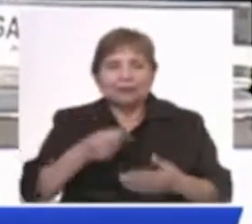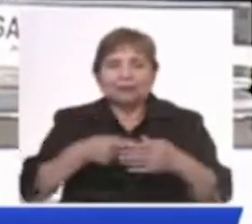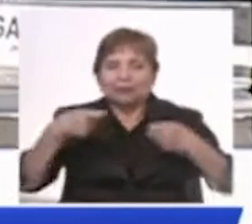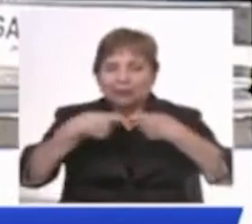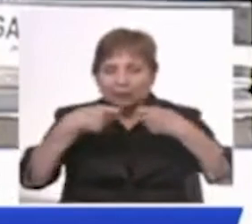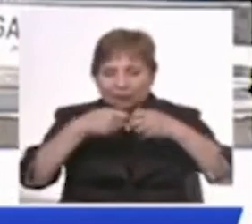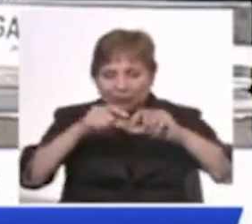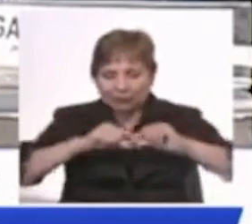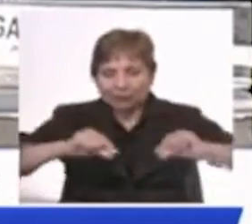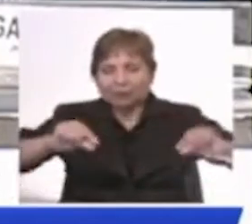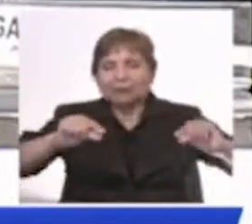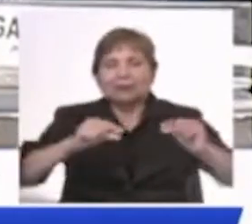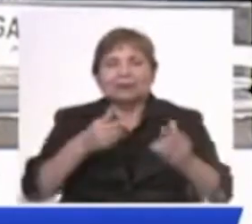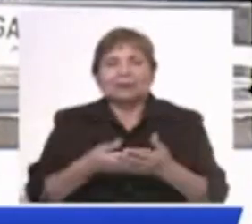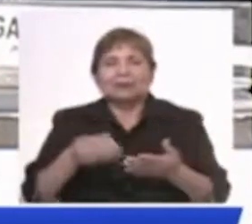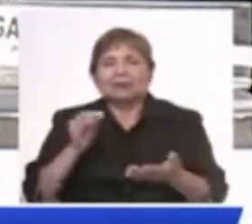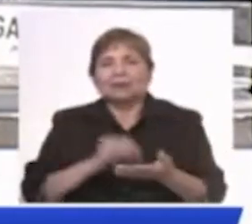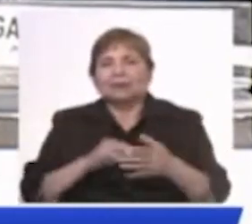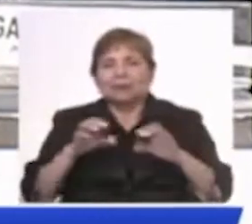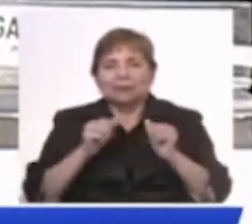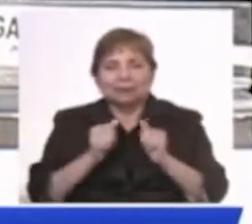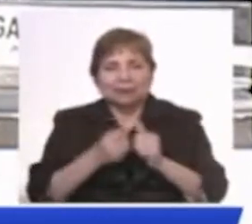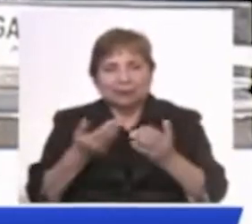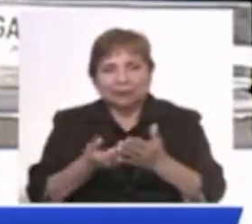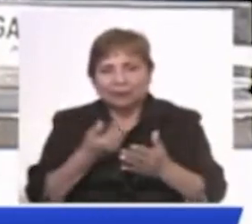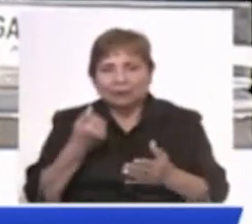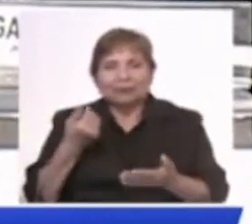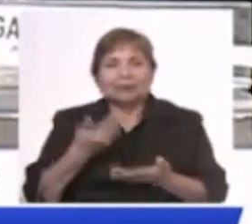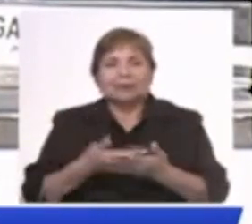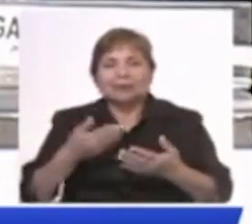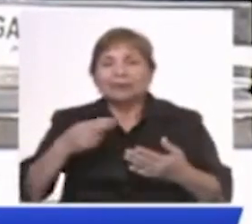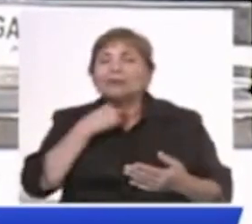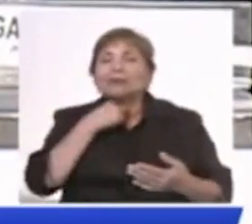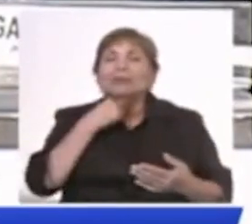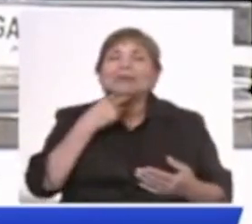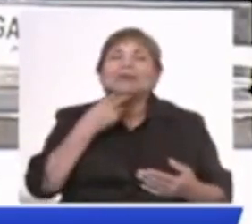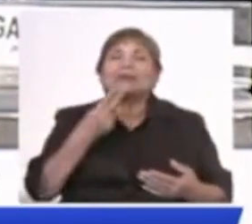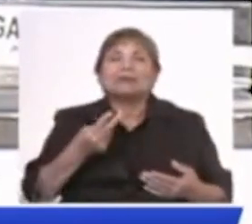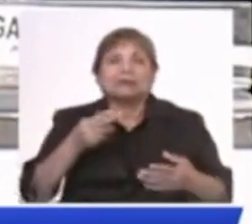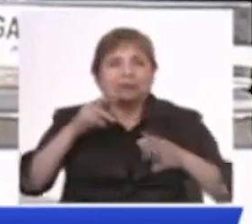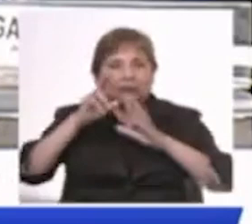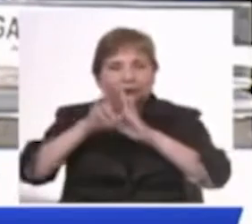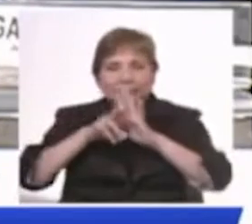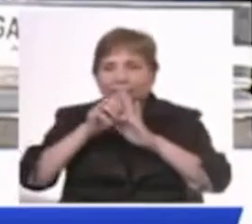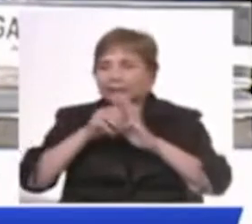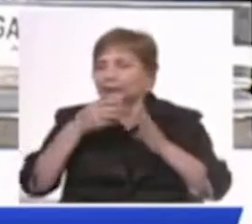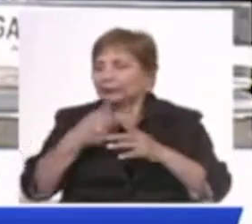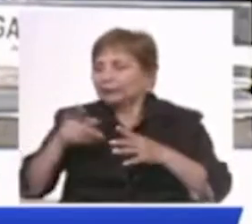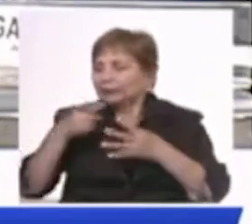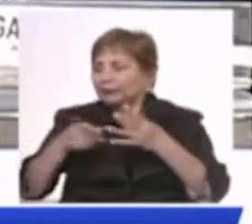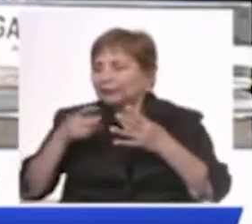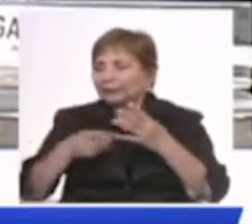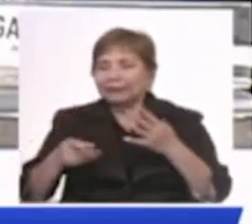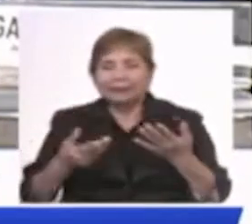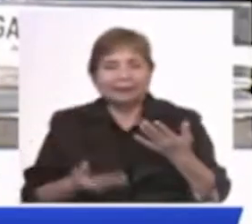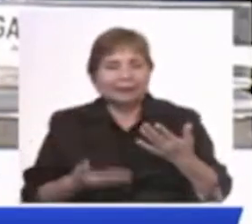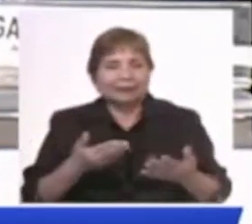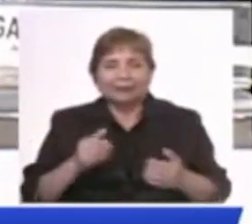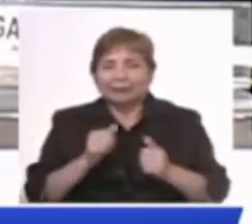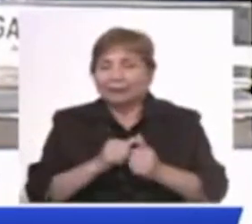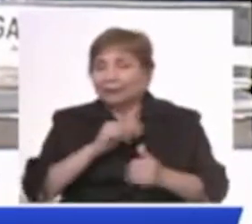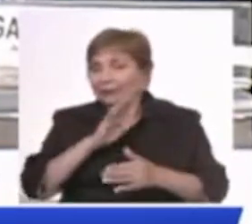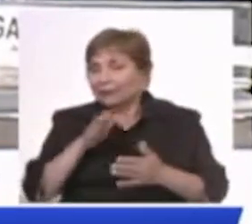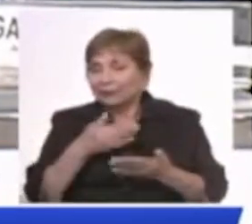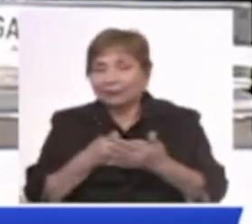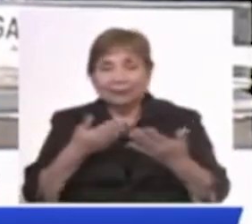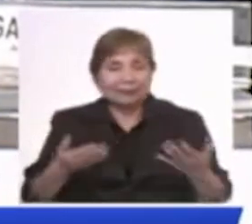cables de data, el retiro de los cables eléctricos, el retiro de los cables de voz, de grabaciones, etcétera, ¿no? Y al margen de